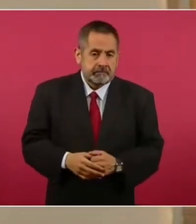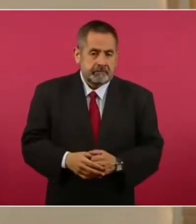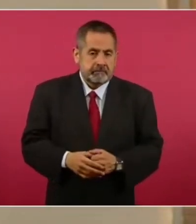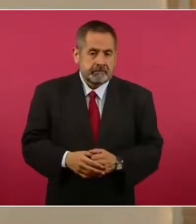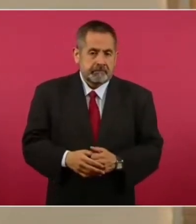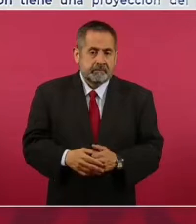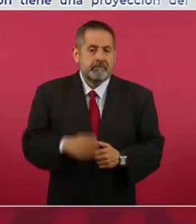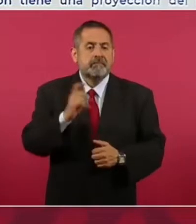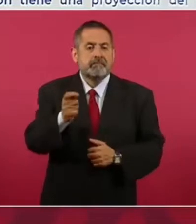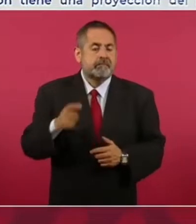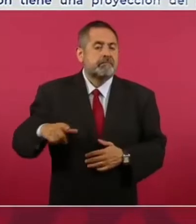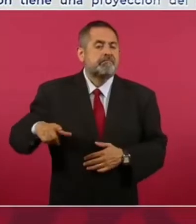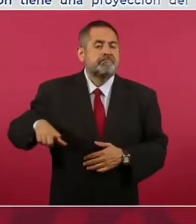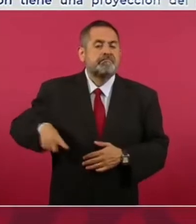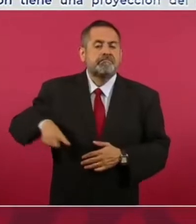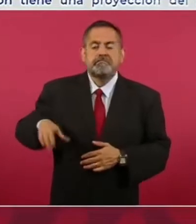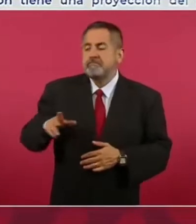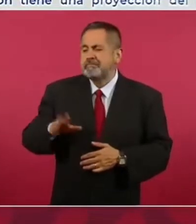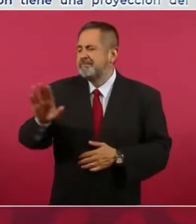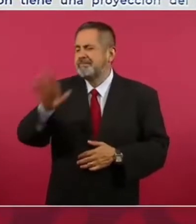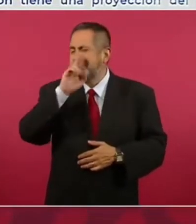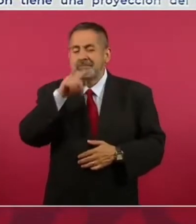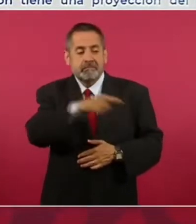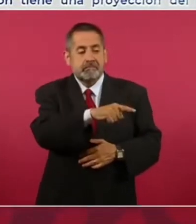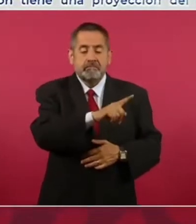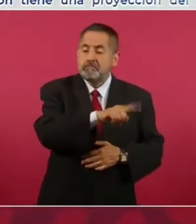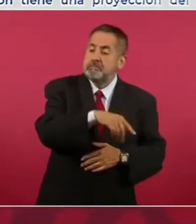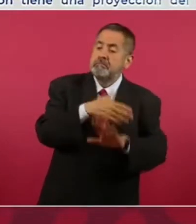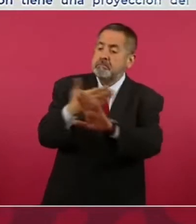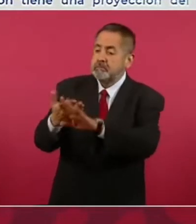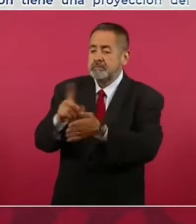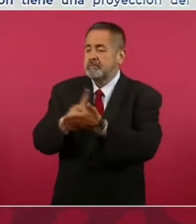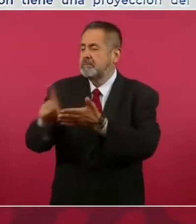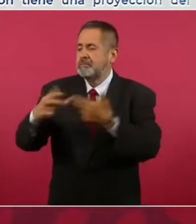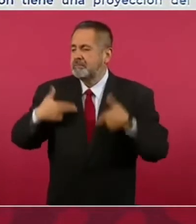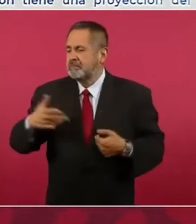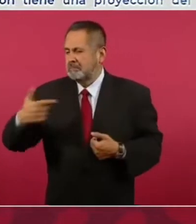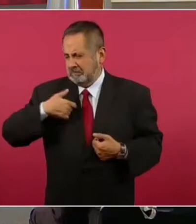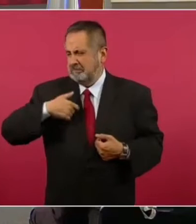El gobierno se hacía cargo de los derechos humanos.